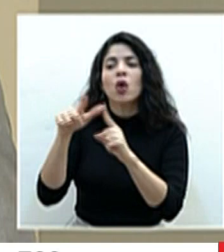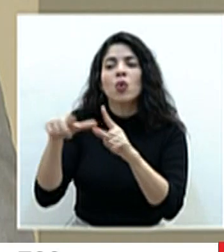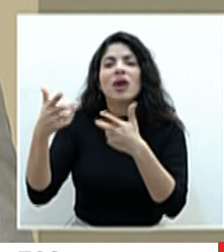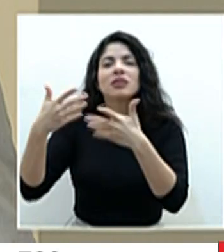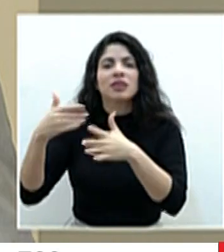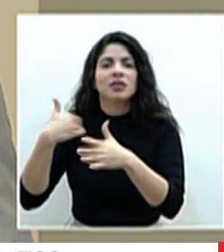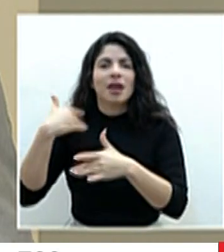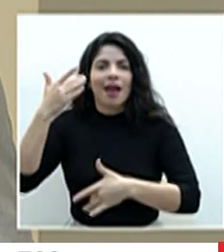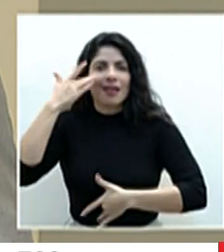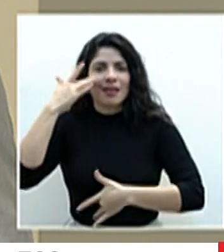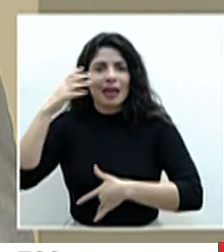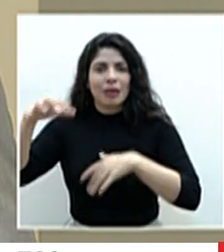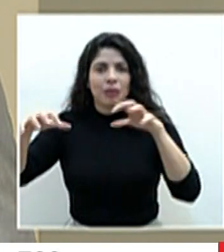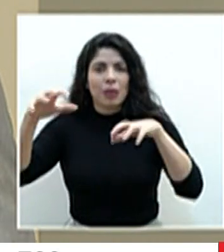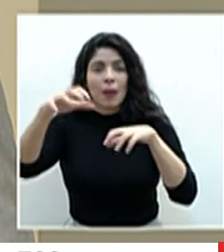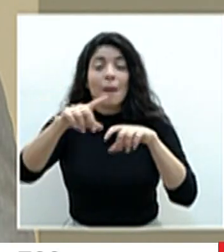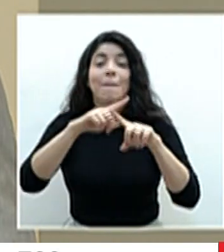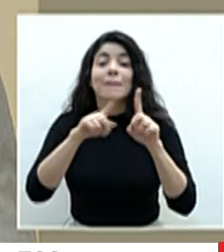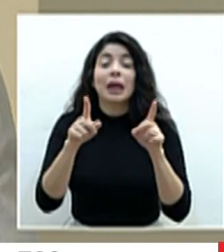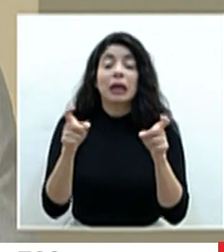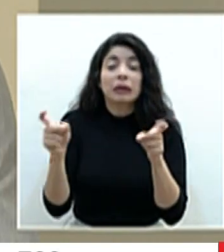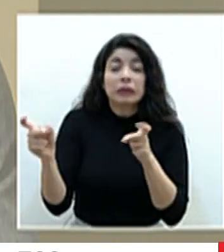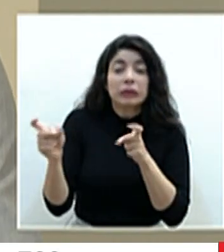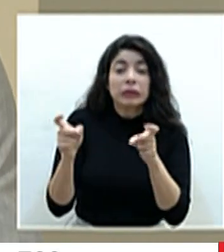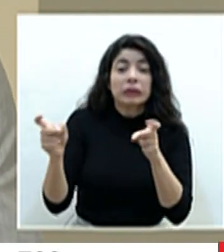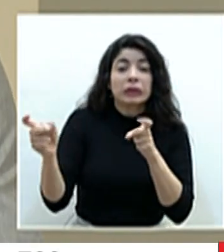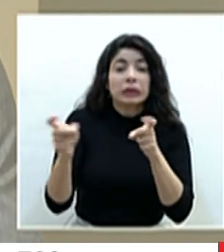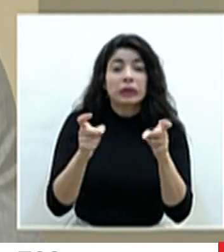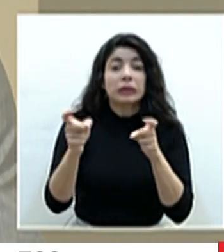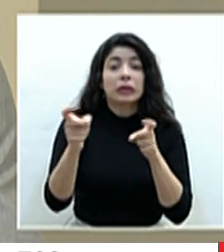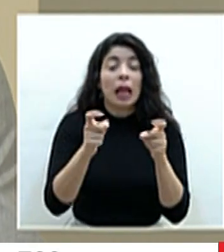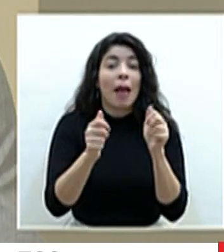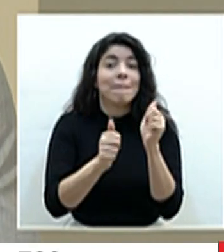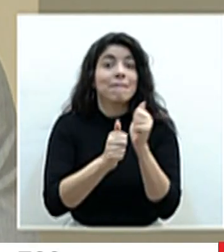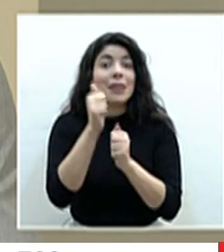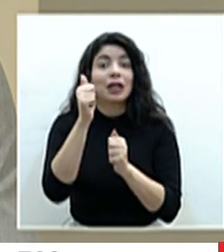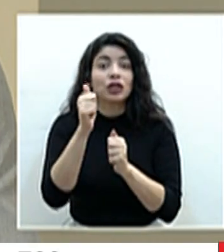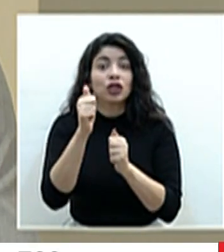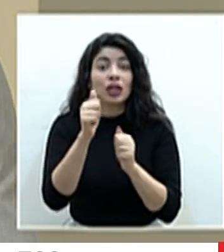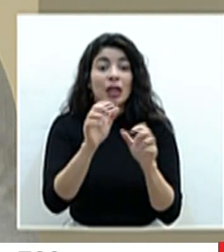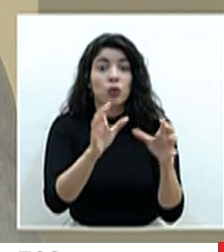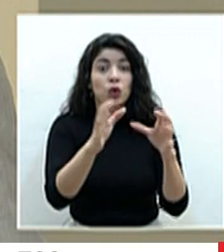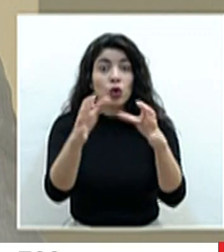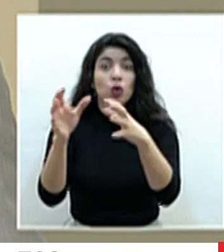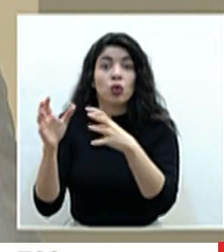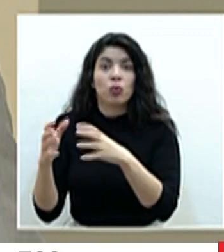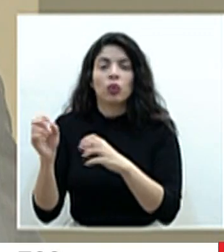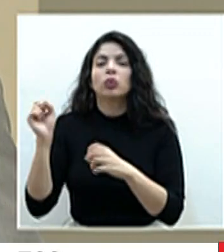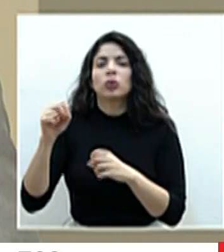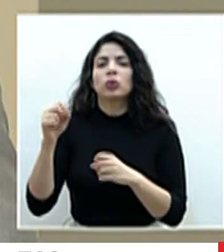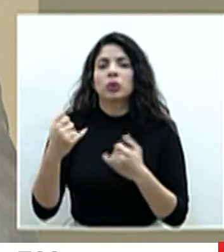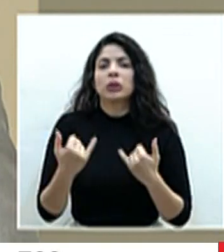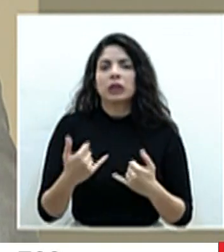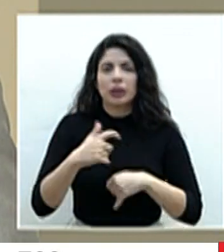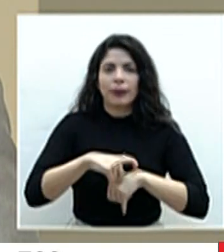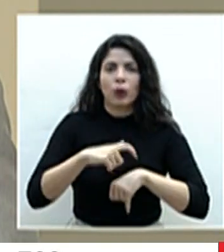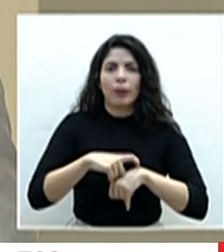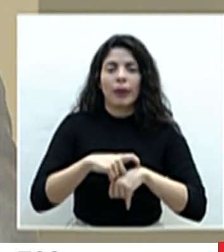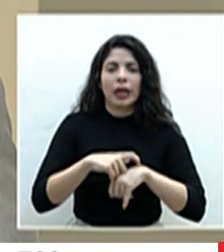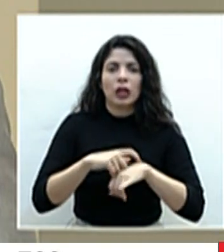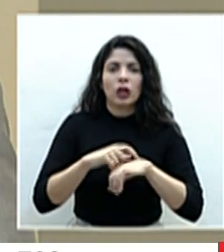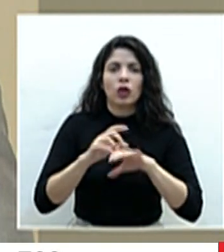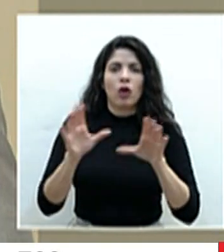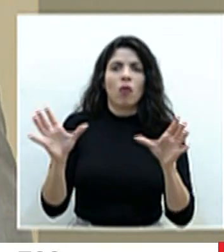Lo cierto es que la contingencia mayoritaria en cuestión de clusters sí está alocada en estos momentos en